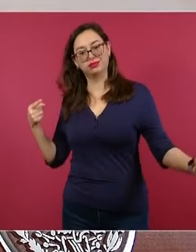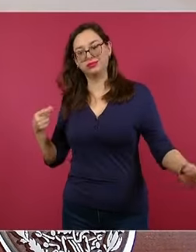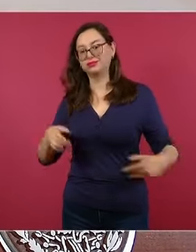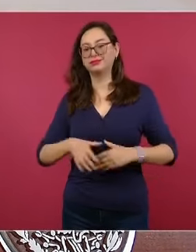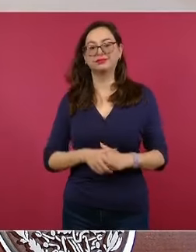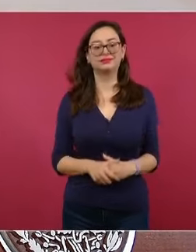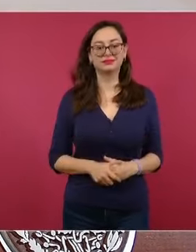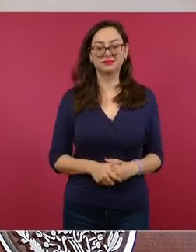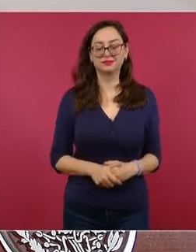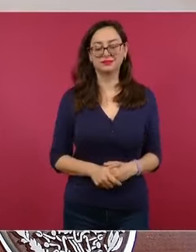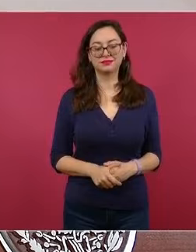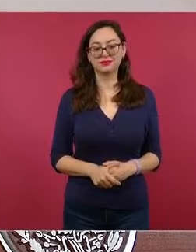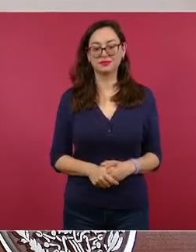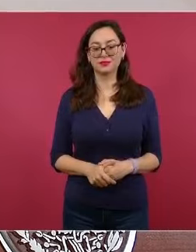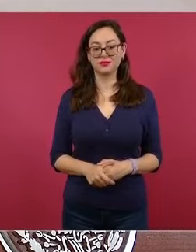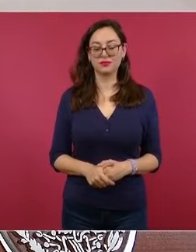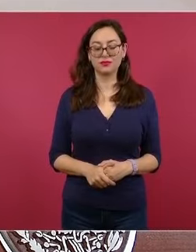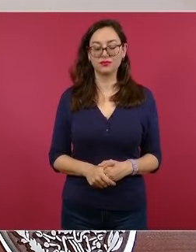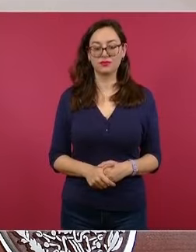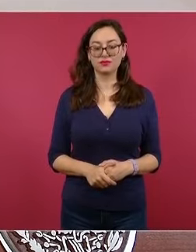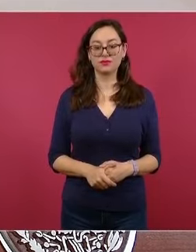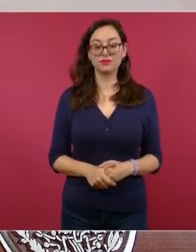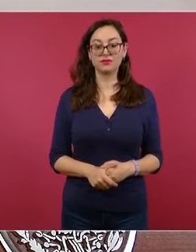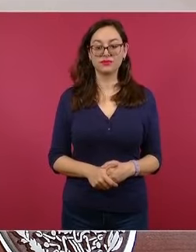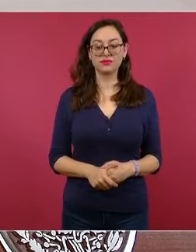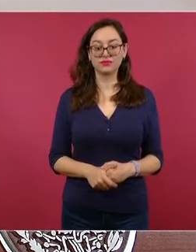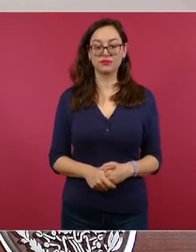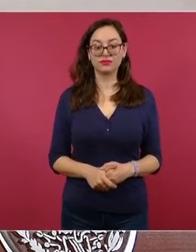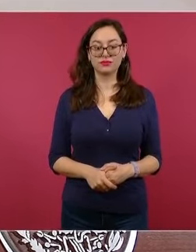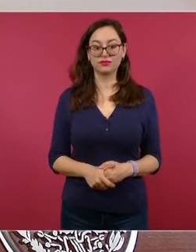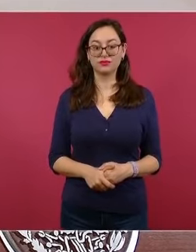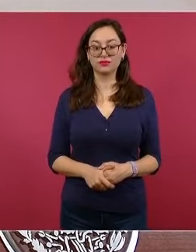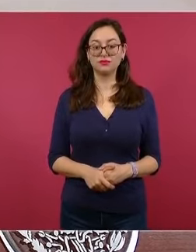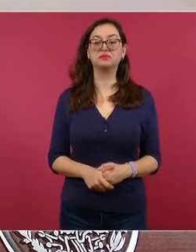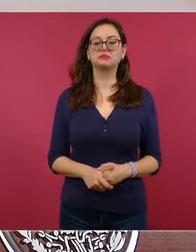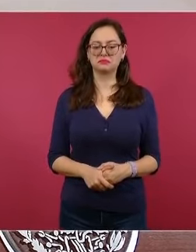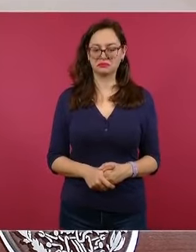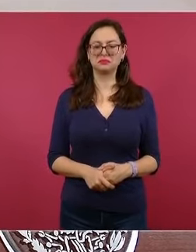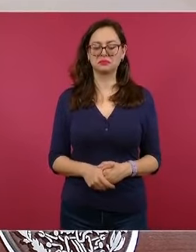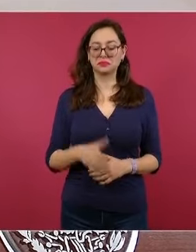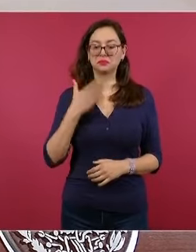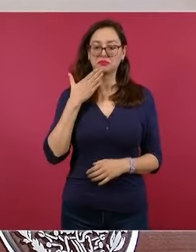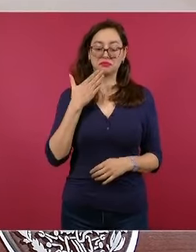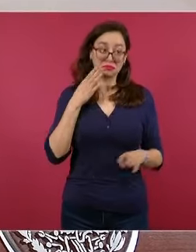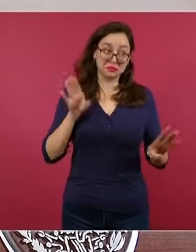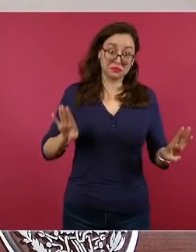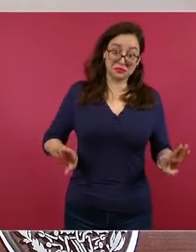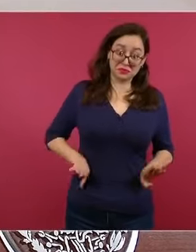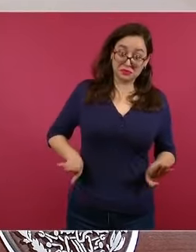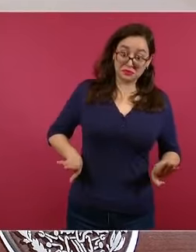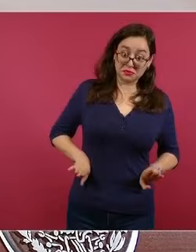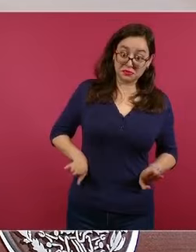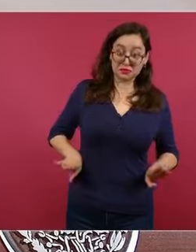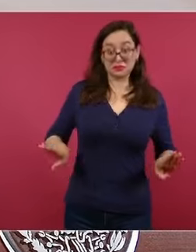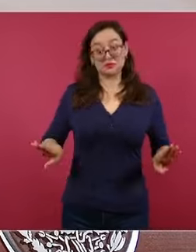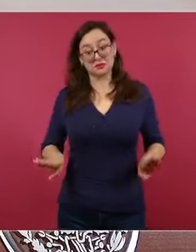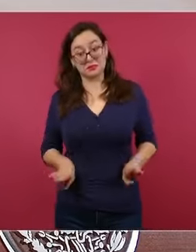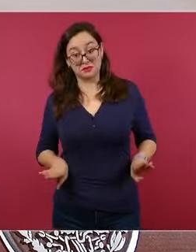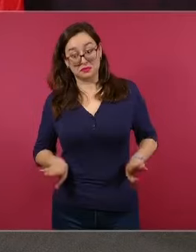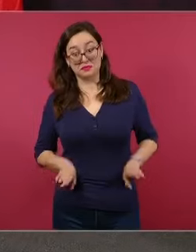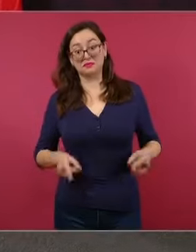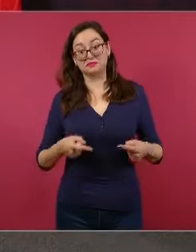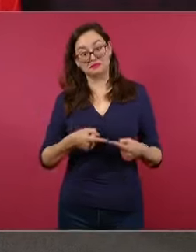distintos o sea y qué bueno ya les platiqué